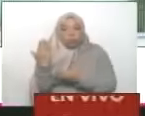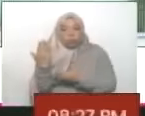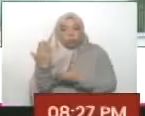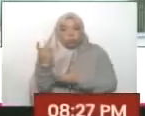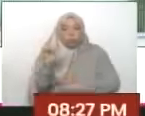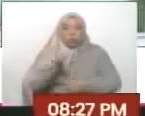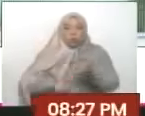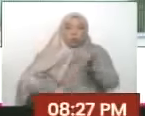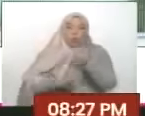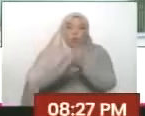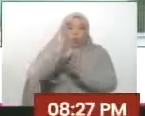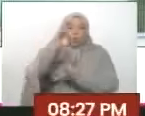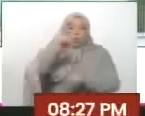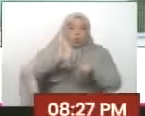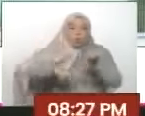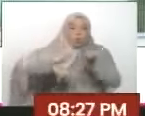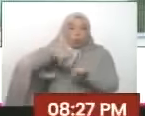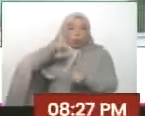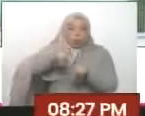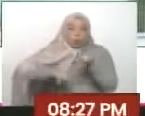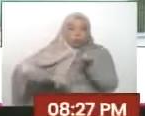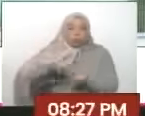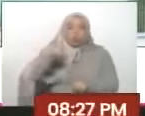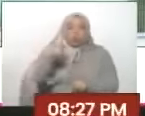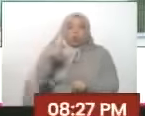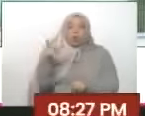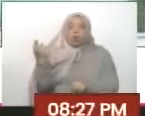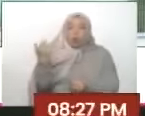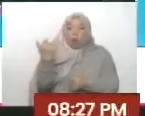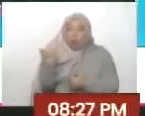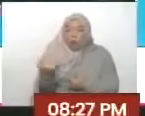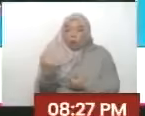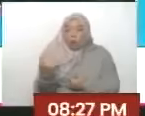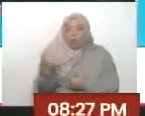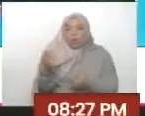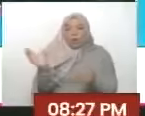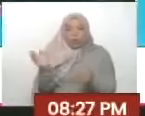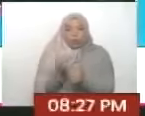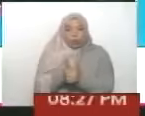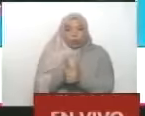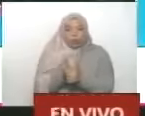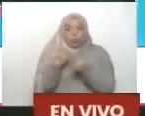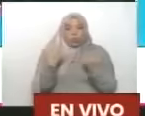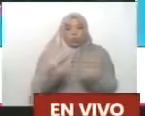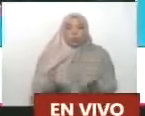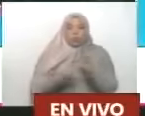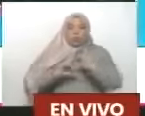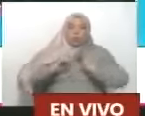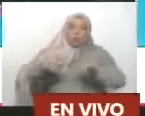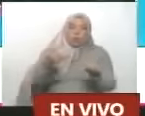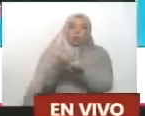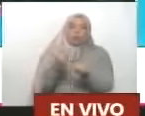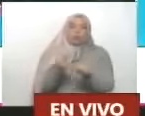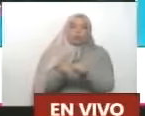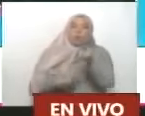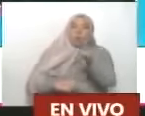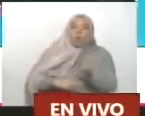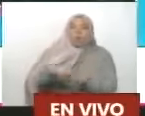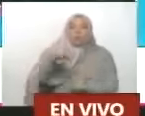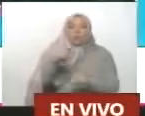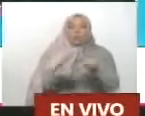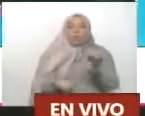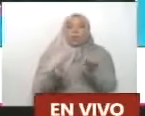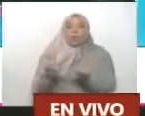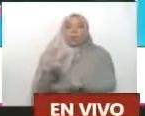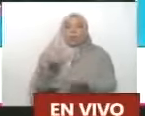sido el rescate de los materiales y lo que es hoy y va a ser la reactivación de la construcción del